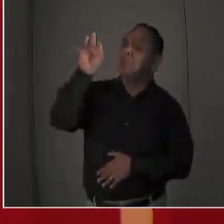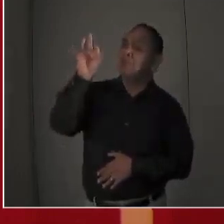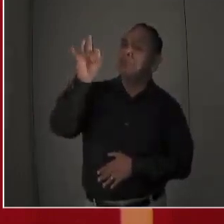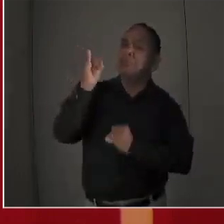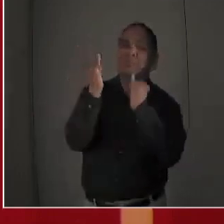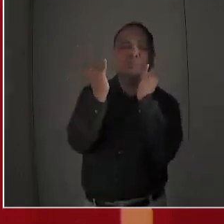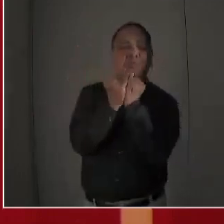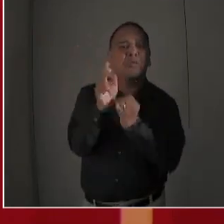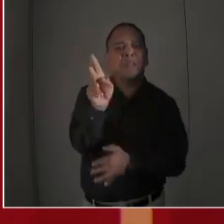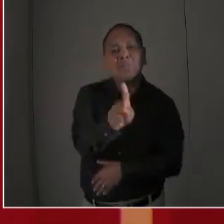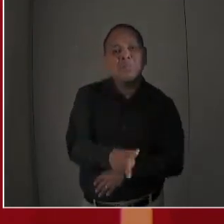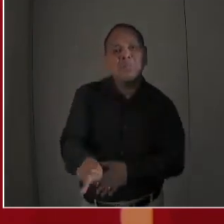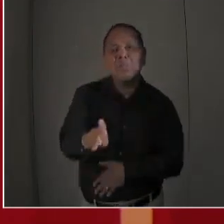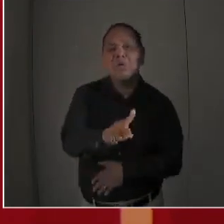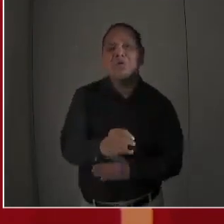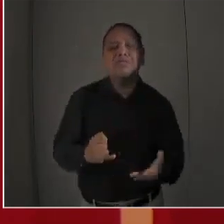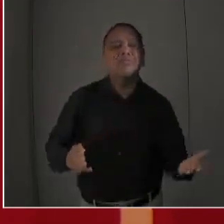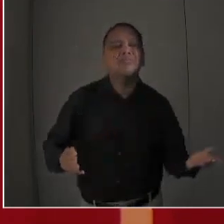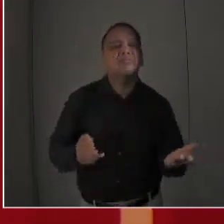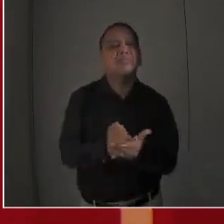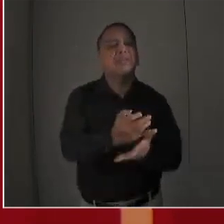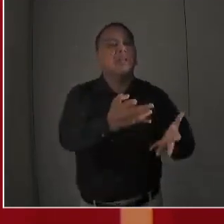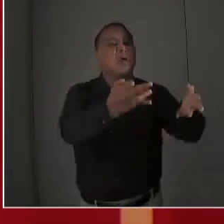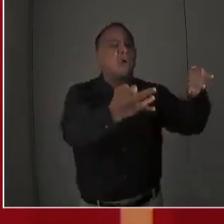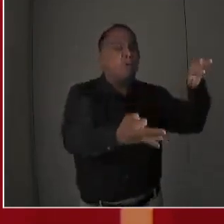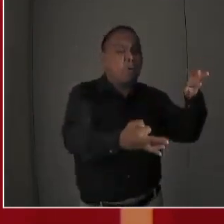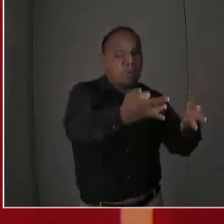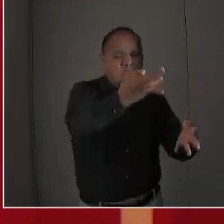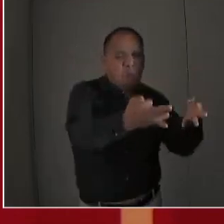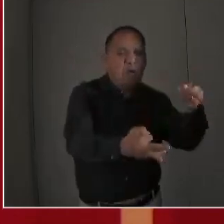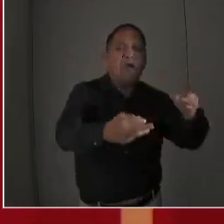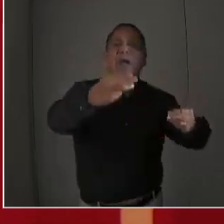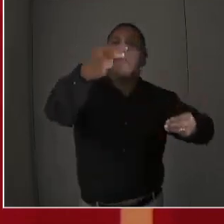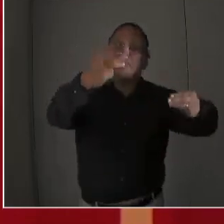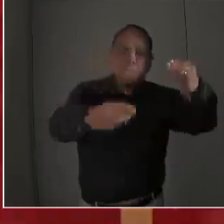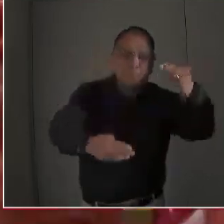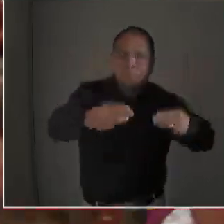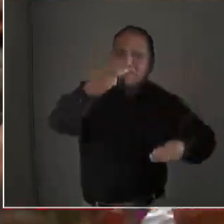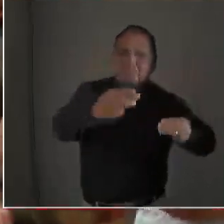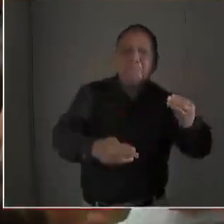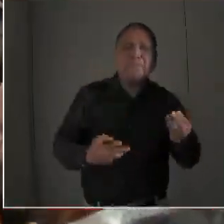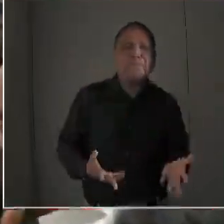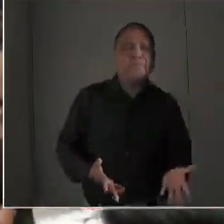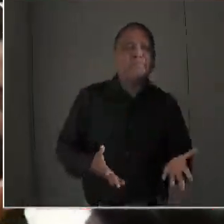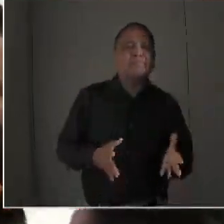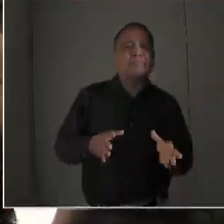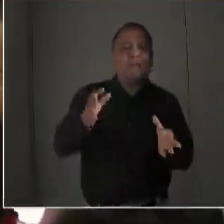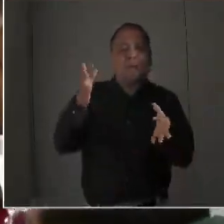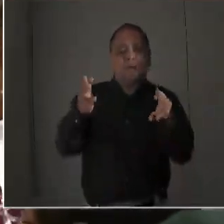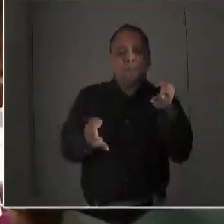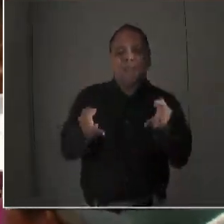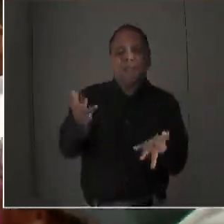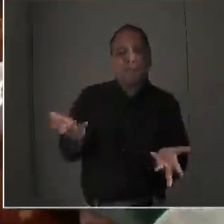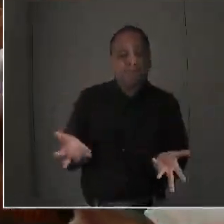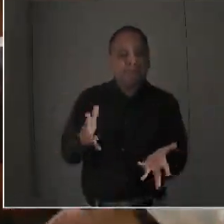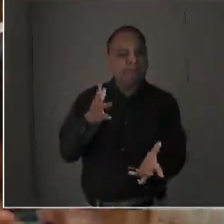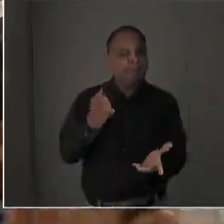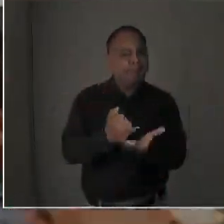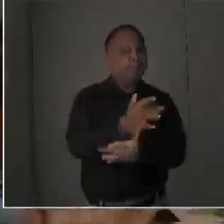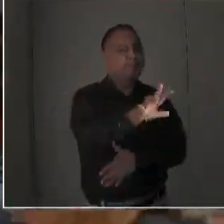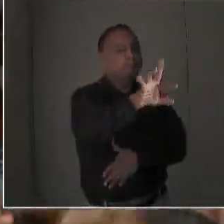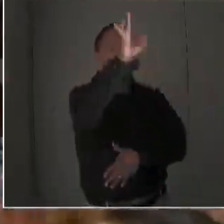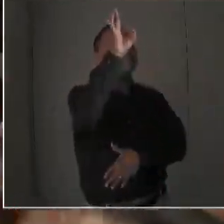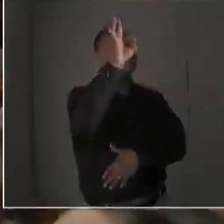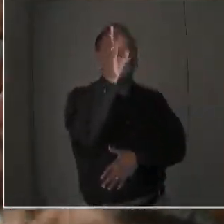pueda decidir quiénes son sus jueces, sus magistrados y sus ministros. Y eso no